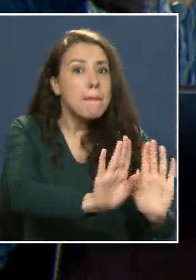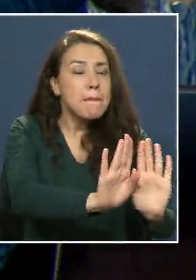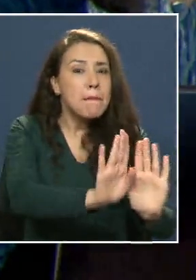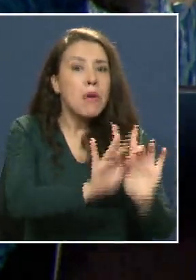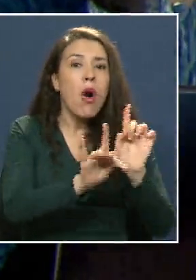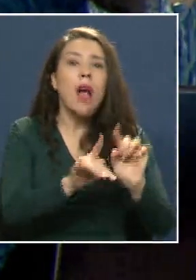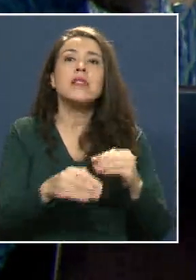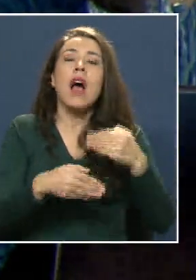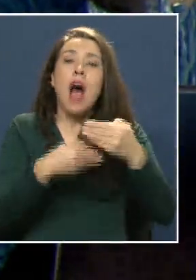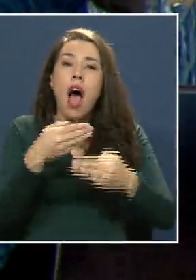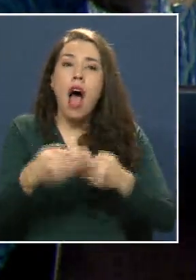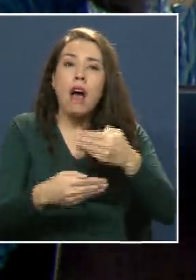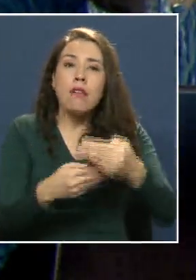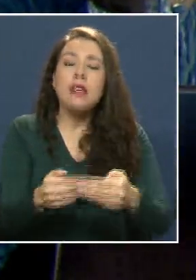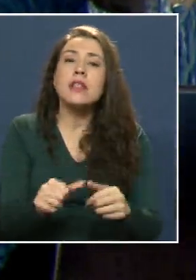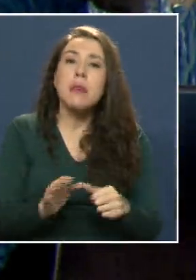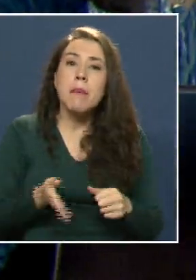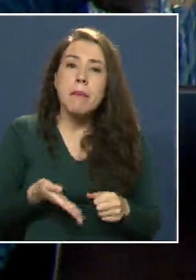tortura permanente.